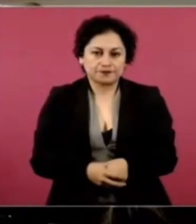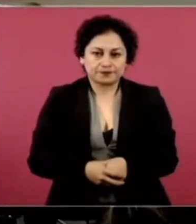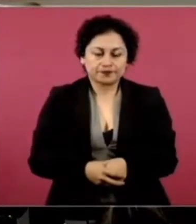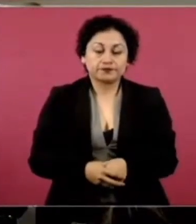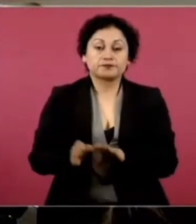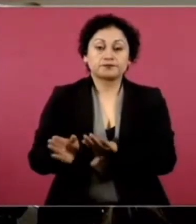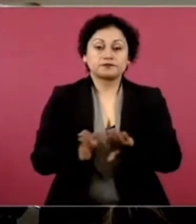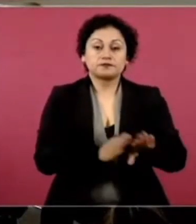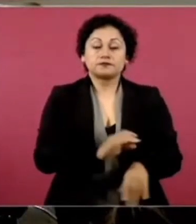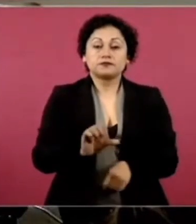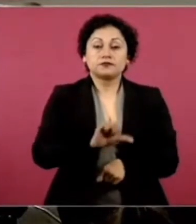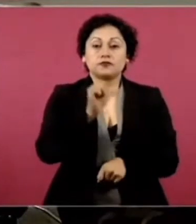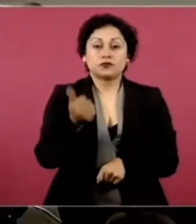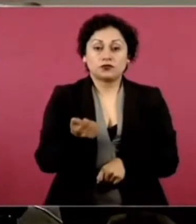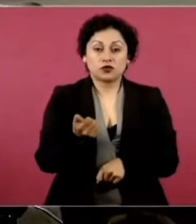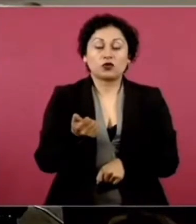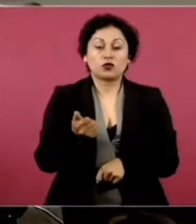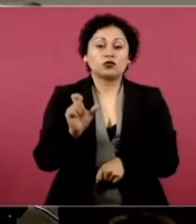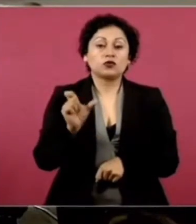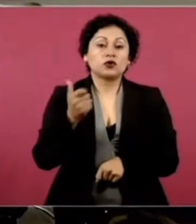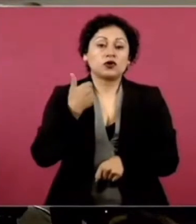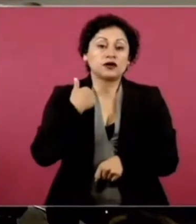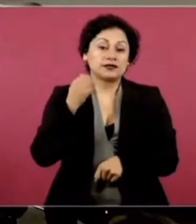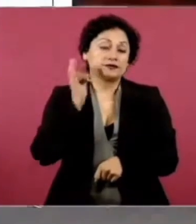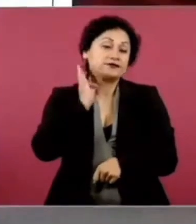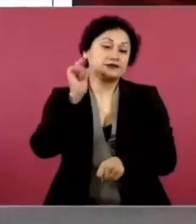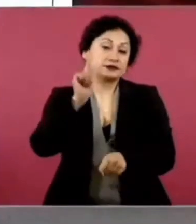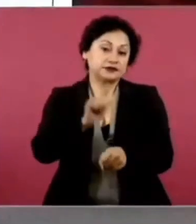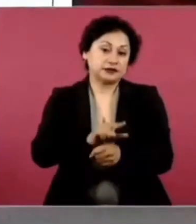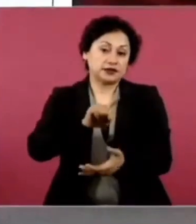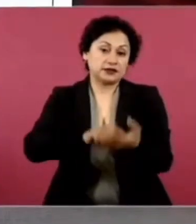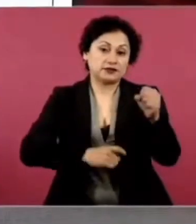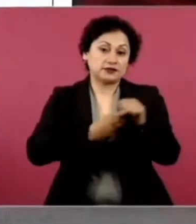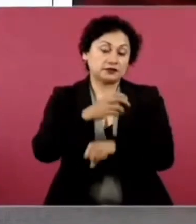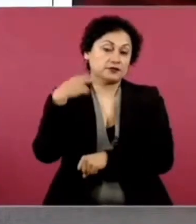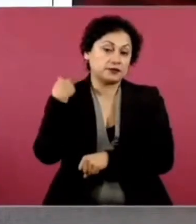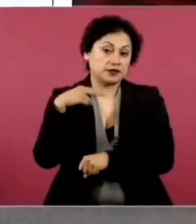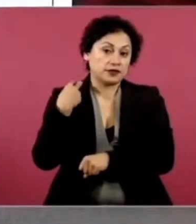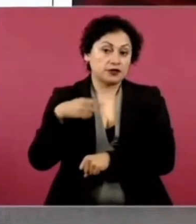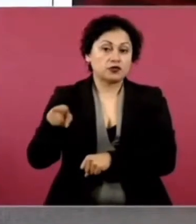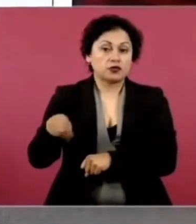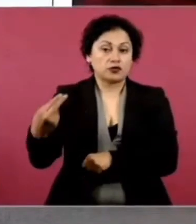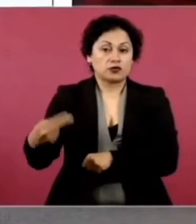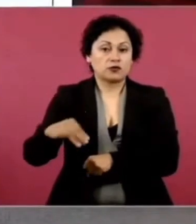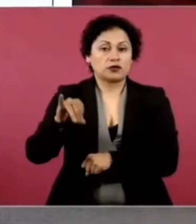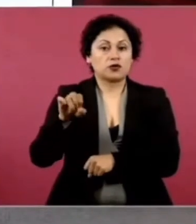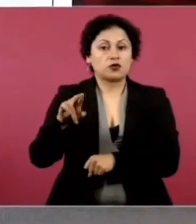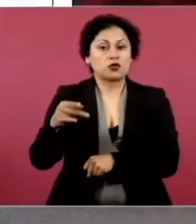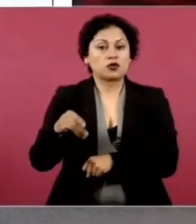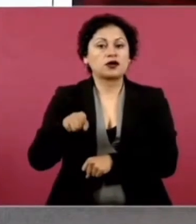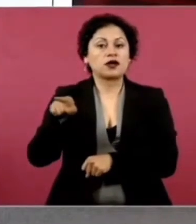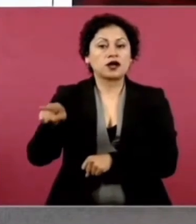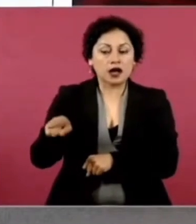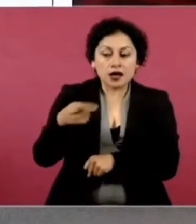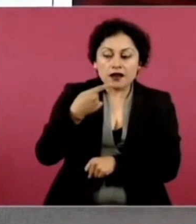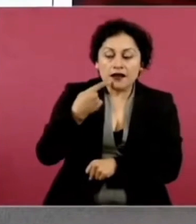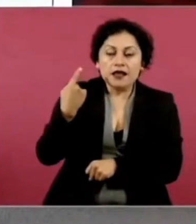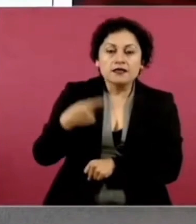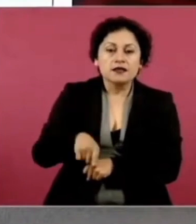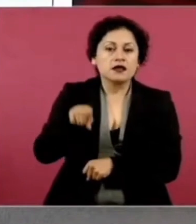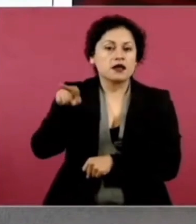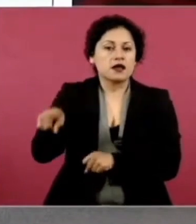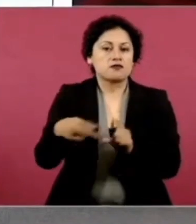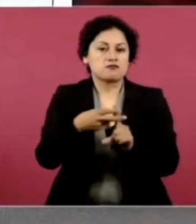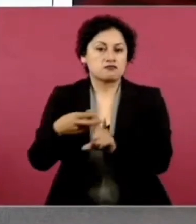El siguiente caso es el del exfiscal general de Veracruz, Jorge N., acusado de secuestro y desaparición forzada. Aquí